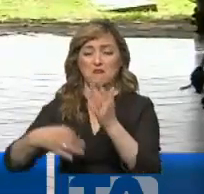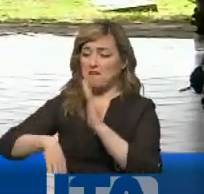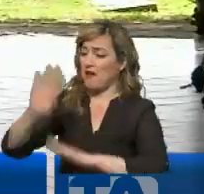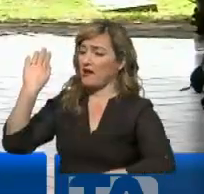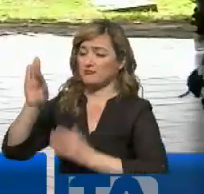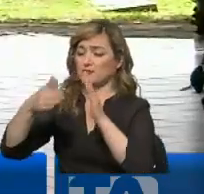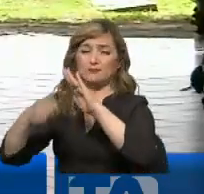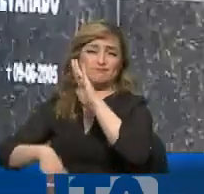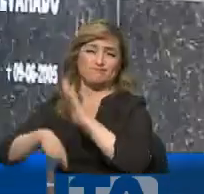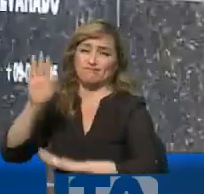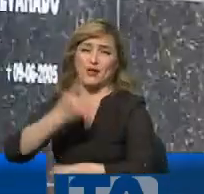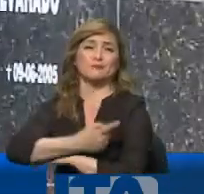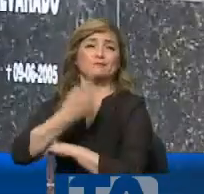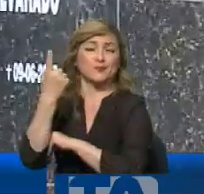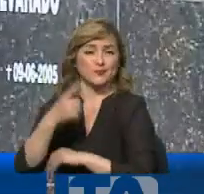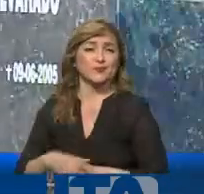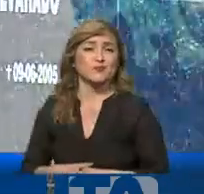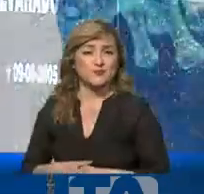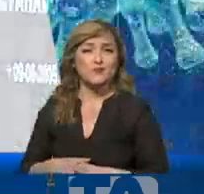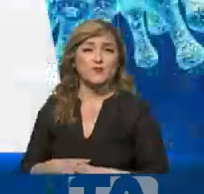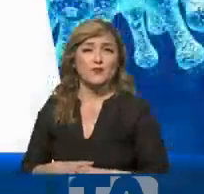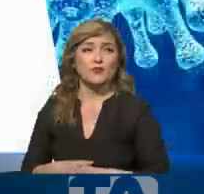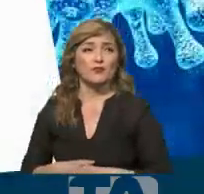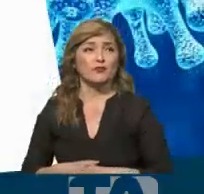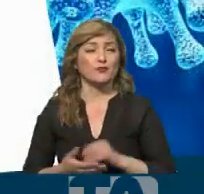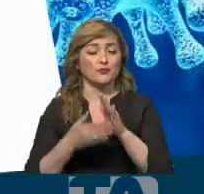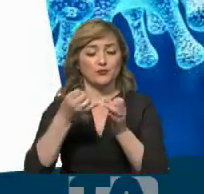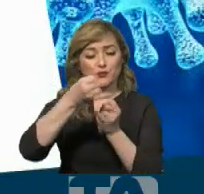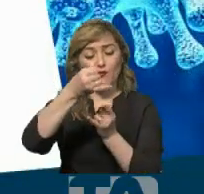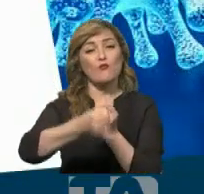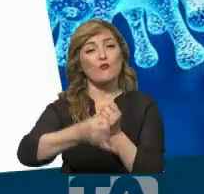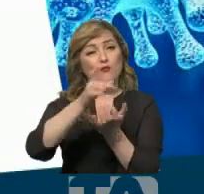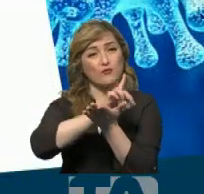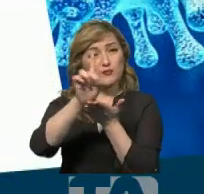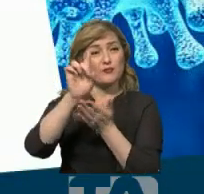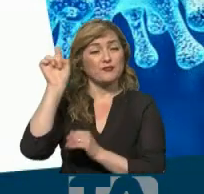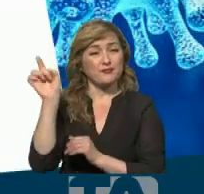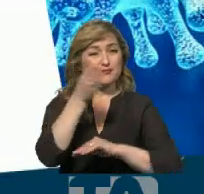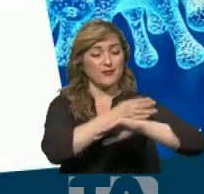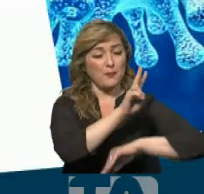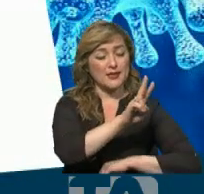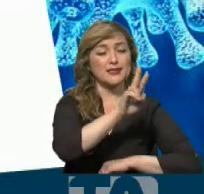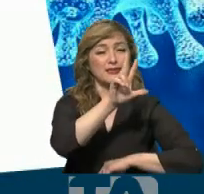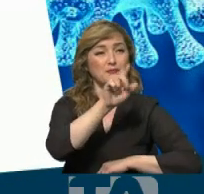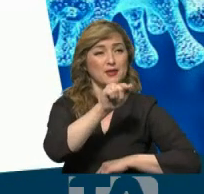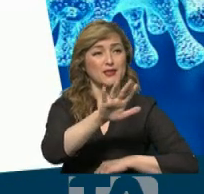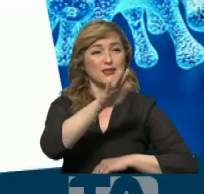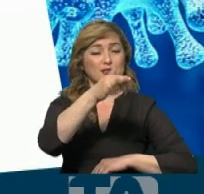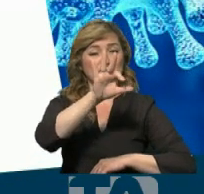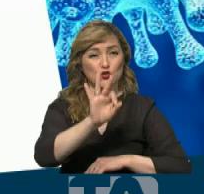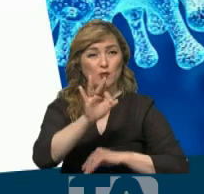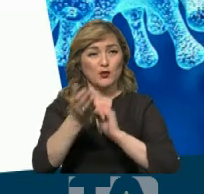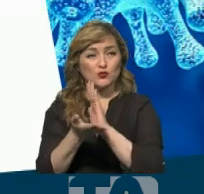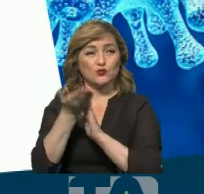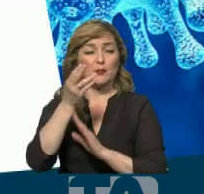más muertos por día a causa del coronavirus. Solo en el último fin de semana, la ciudad pasó de 23.519 casos